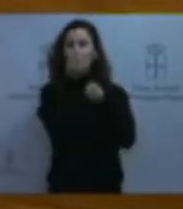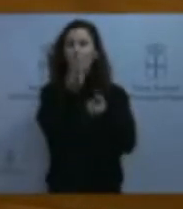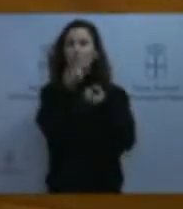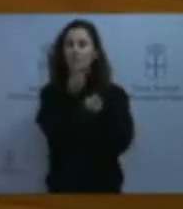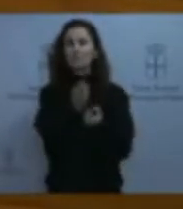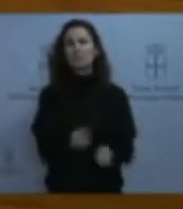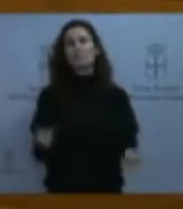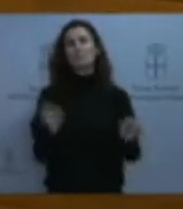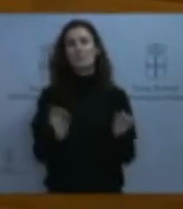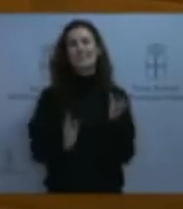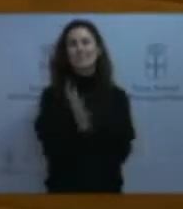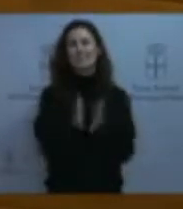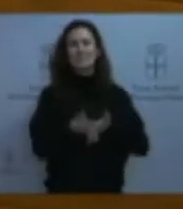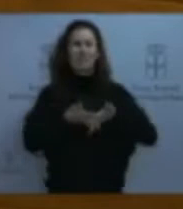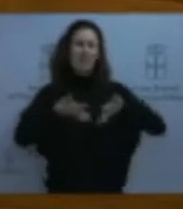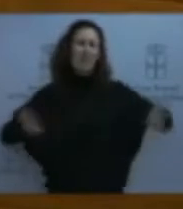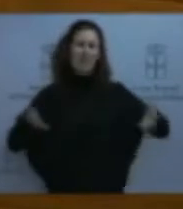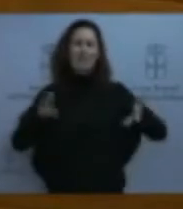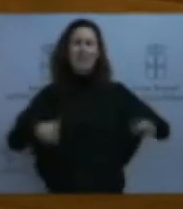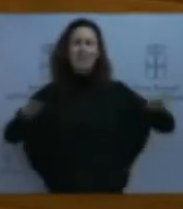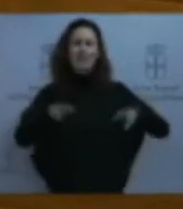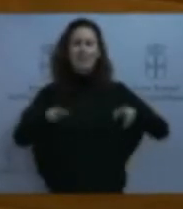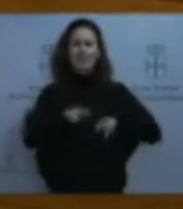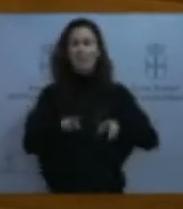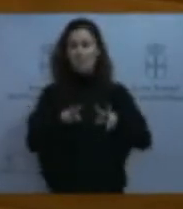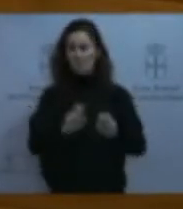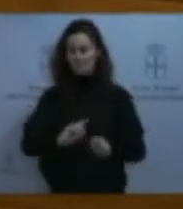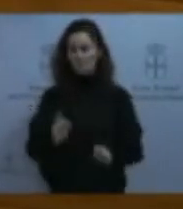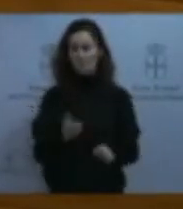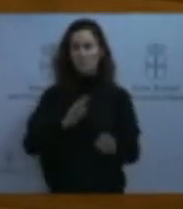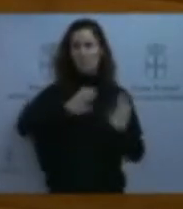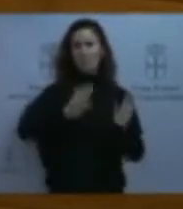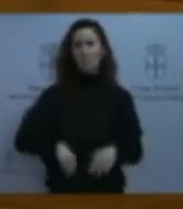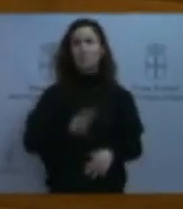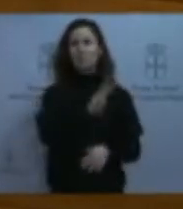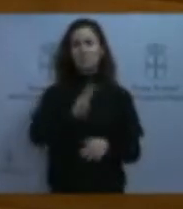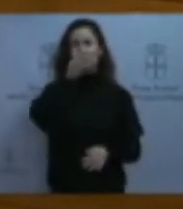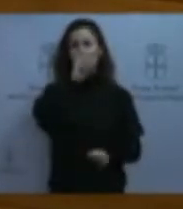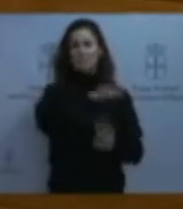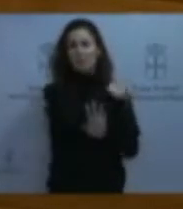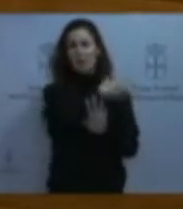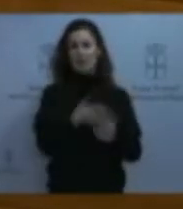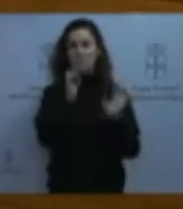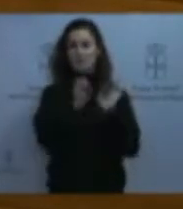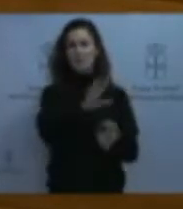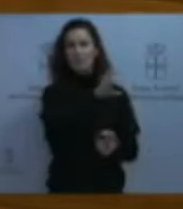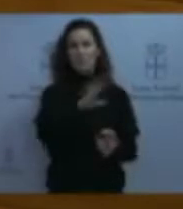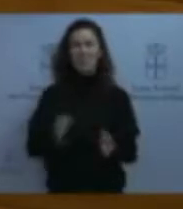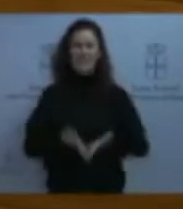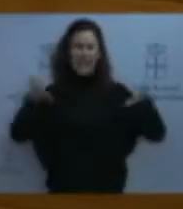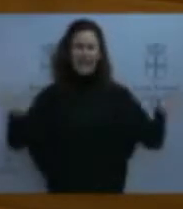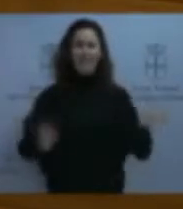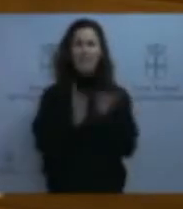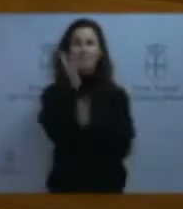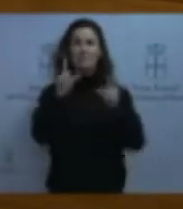reincidencia de los grandes incendios, que no es una cuestión nueva, pues en los últimos 33 años ha habido 50 grandes incendios en el